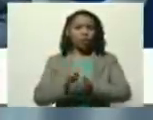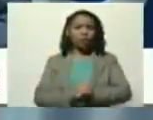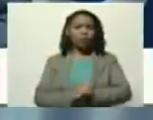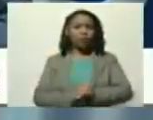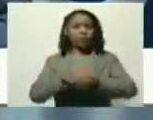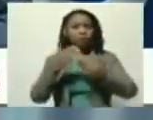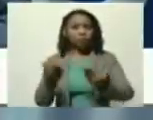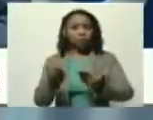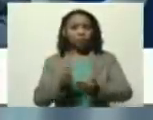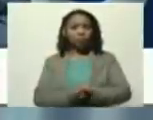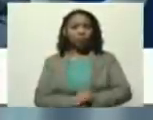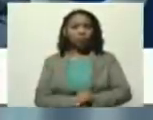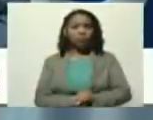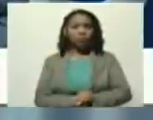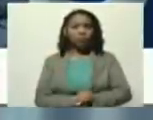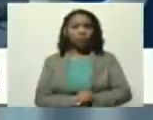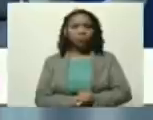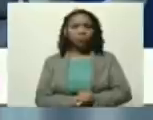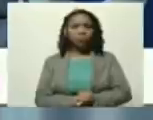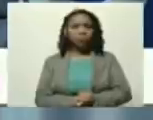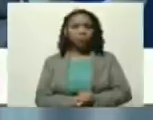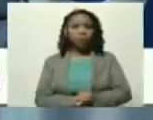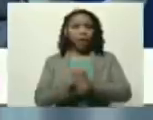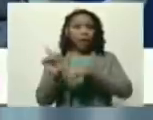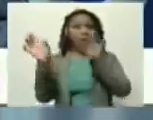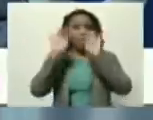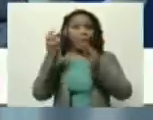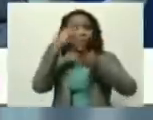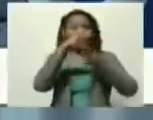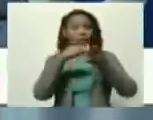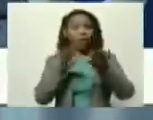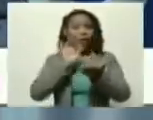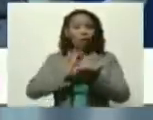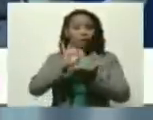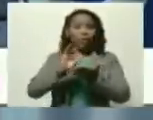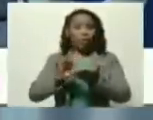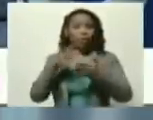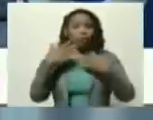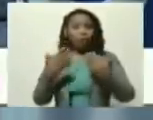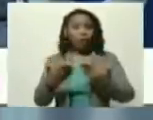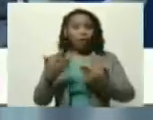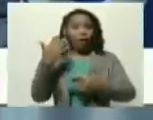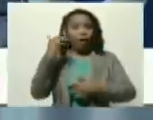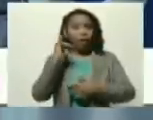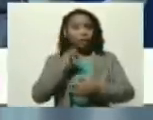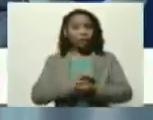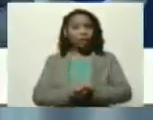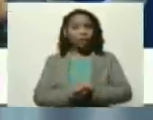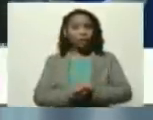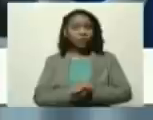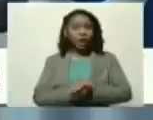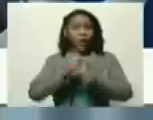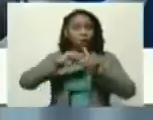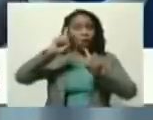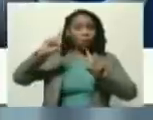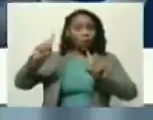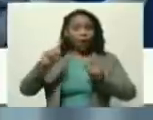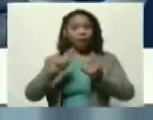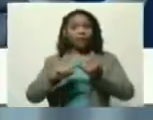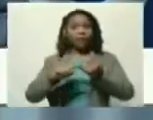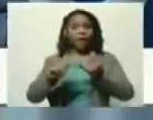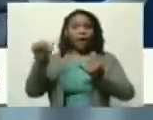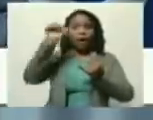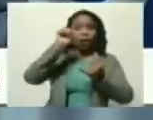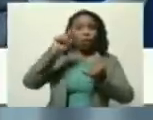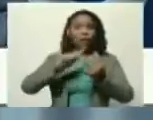de, repito, este tipo de material estratégico que sirve a Corpolet, que sirve a Hidrocapital,